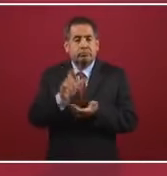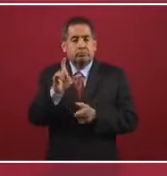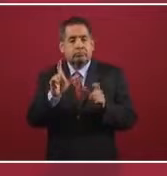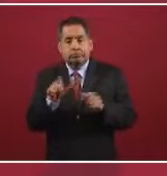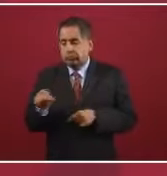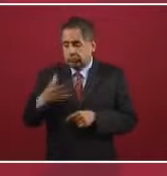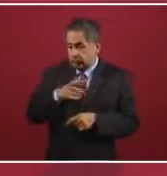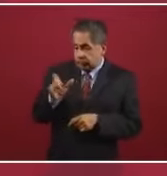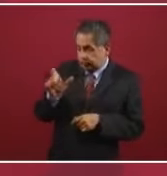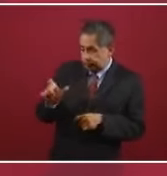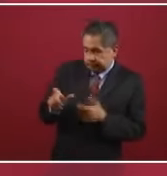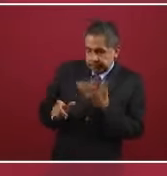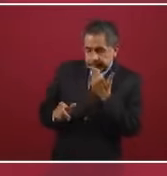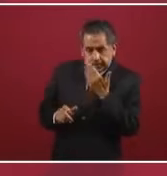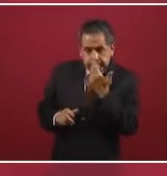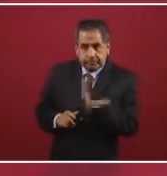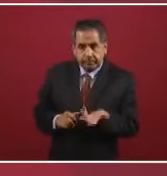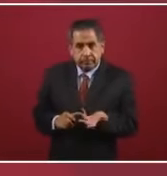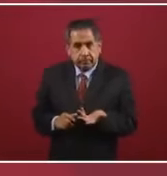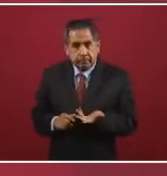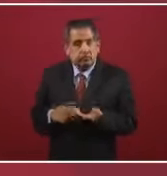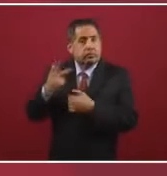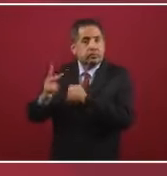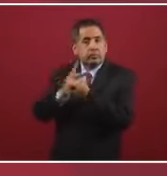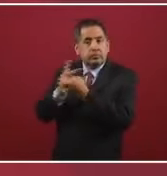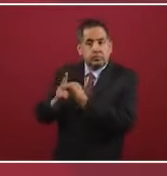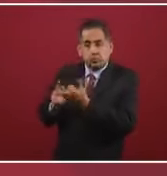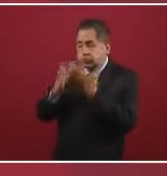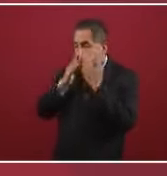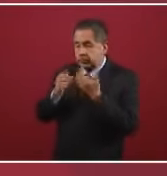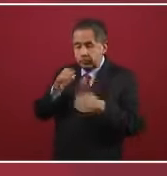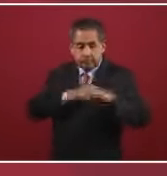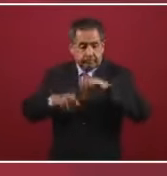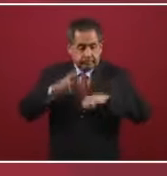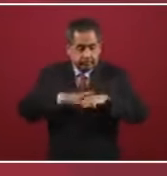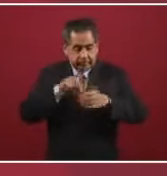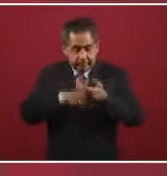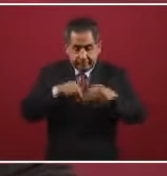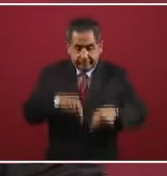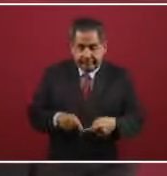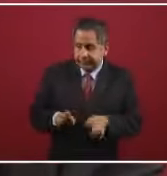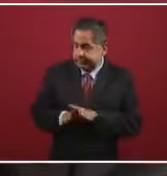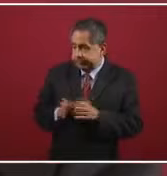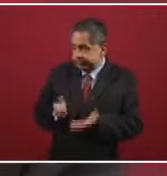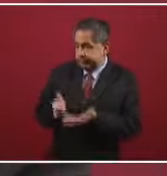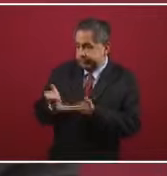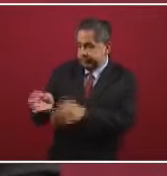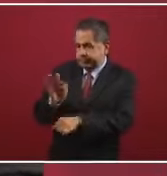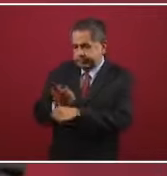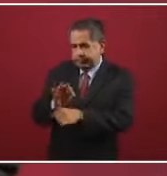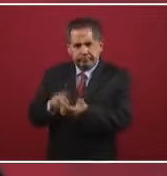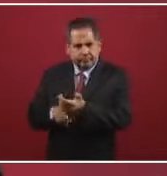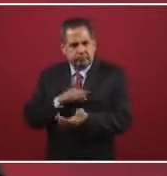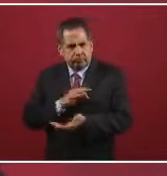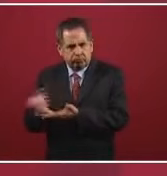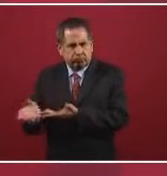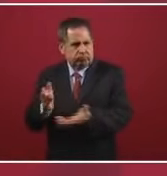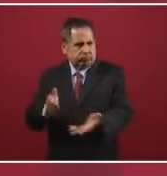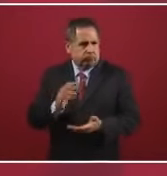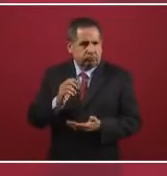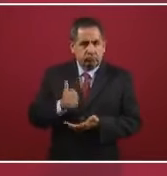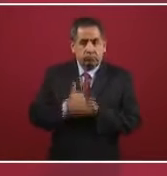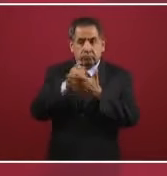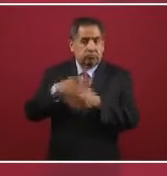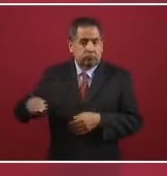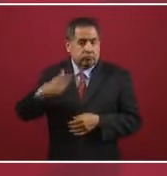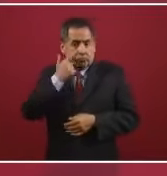identidad y algunos de esos países de origen no tienen embajada aquí. Entonces, se les ha ofrecido refugio, por ejemplo, que podría ser una solución, pero no